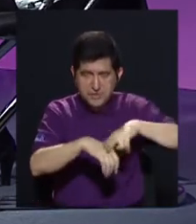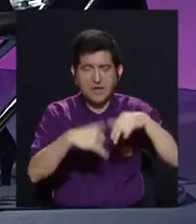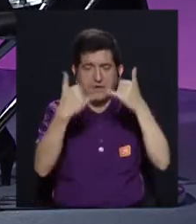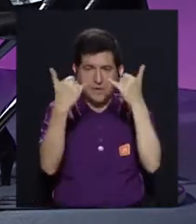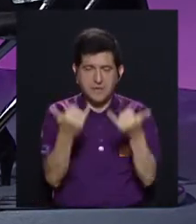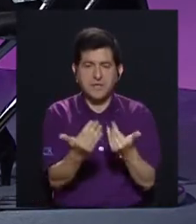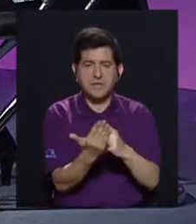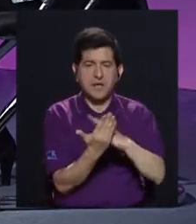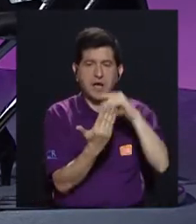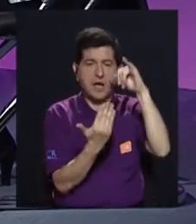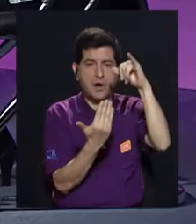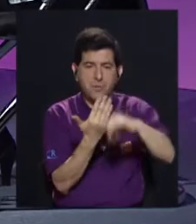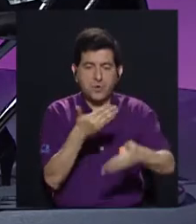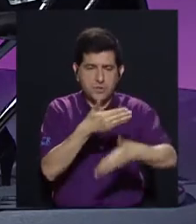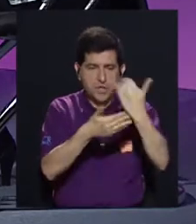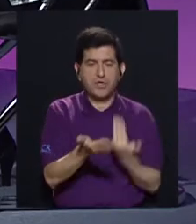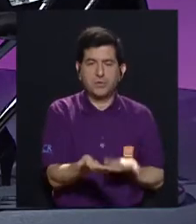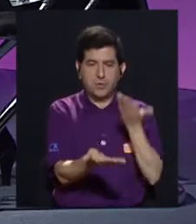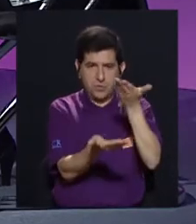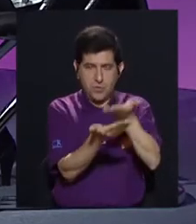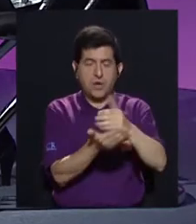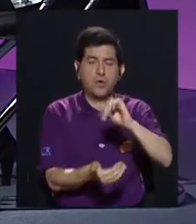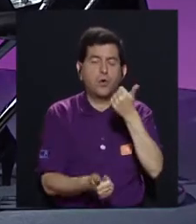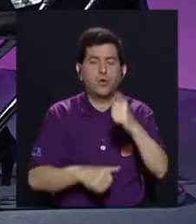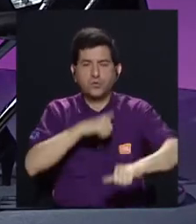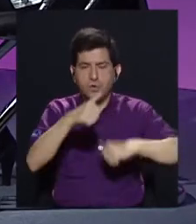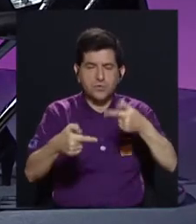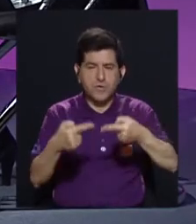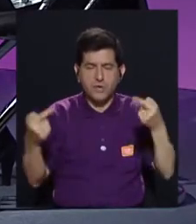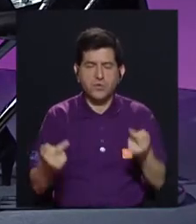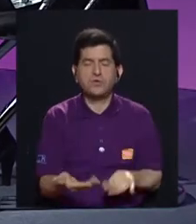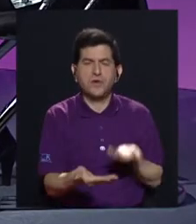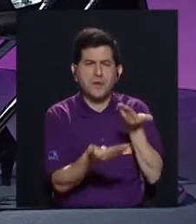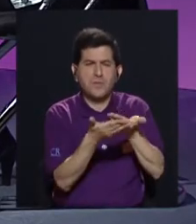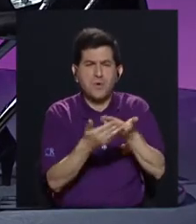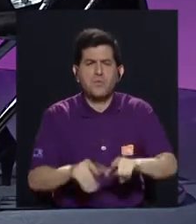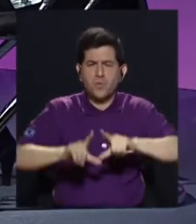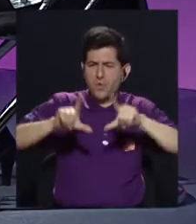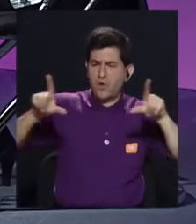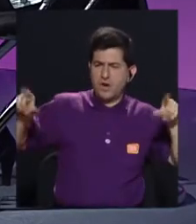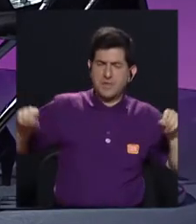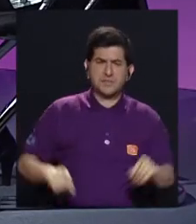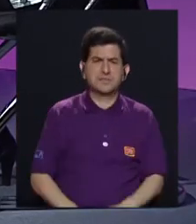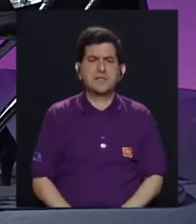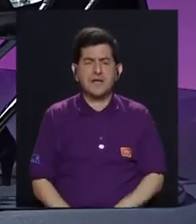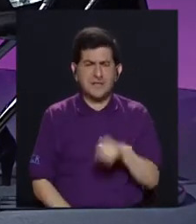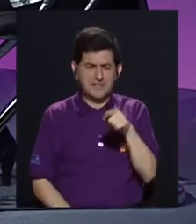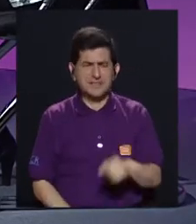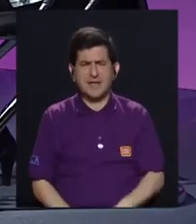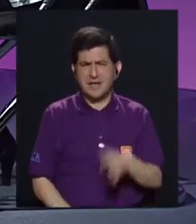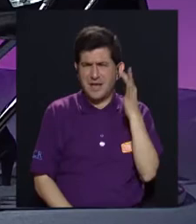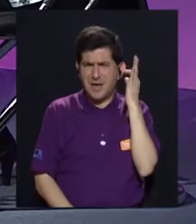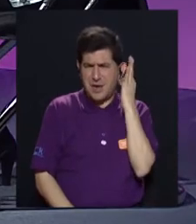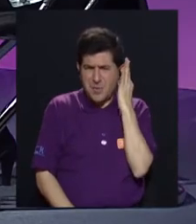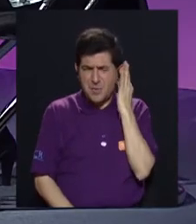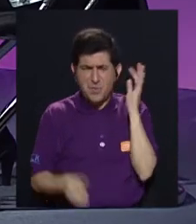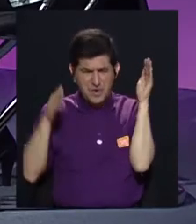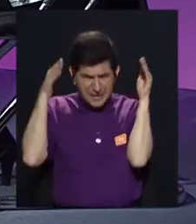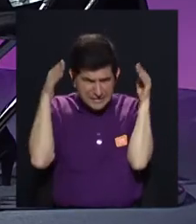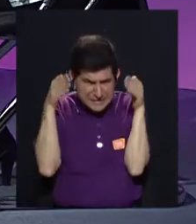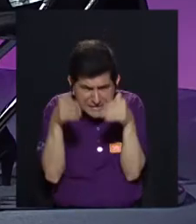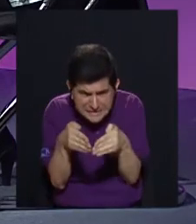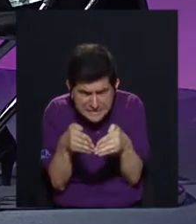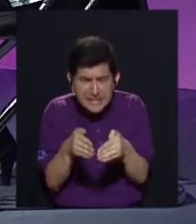el proyecto que había presentado y el otro es combatir las propuestas radicales y gineco céntricas o ginés céntricas